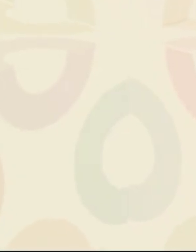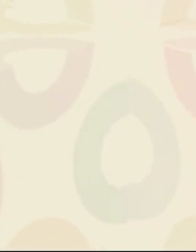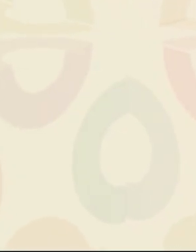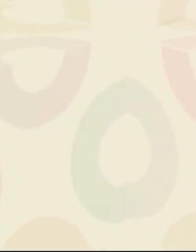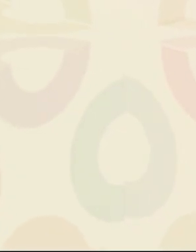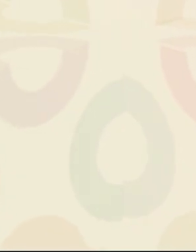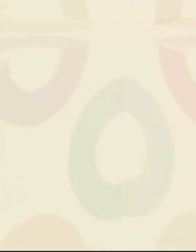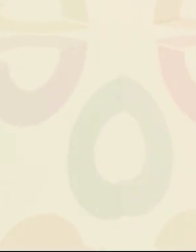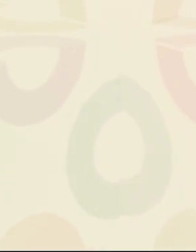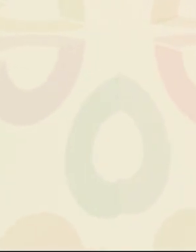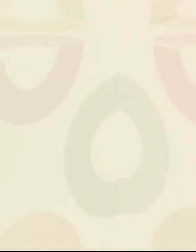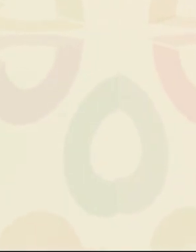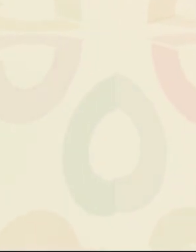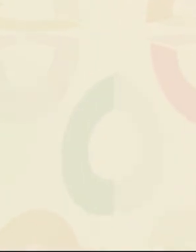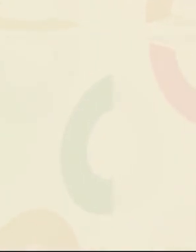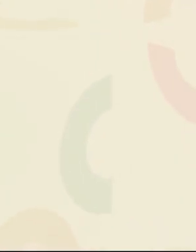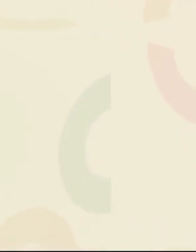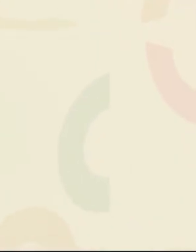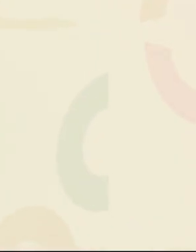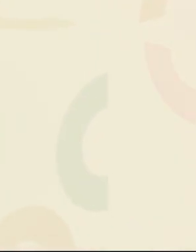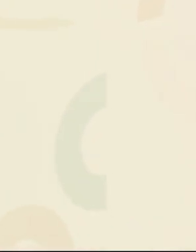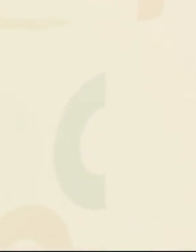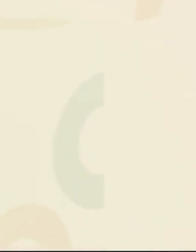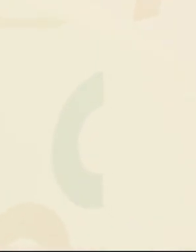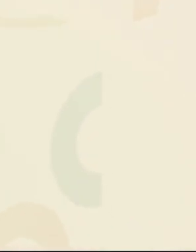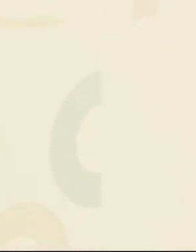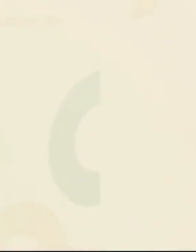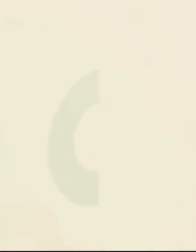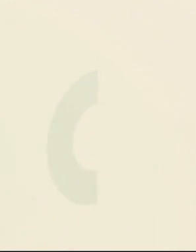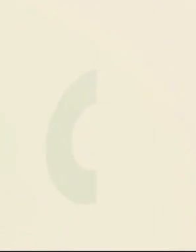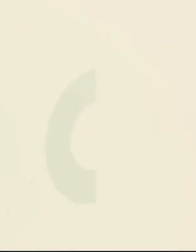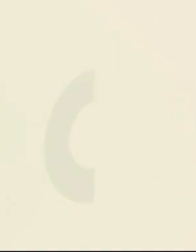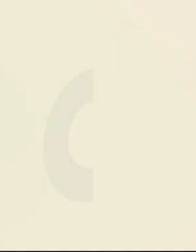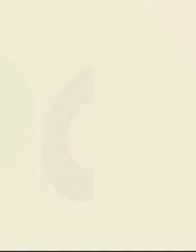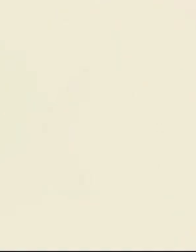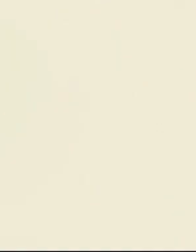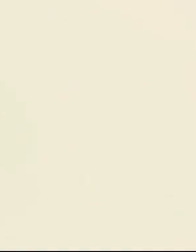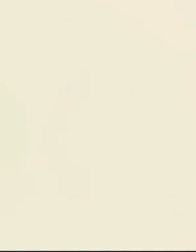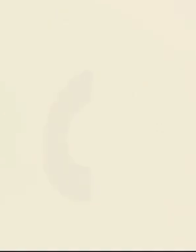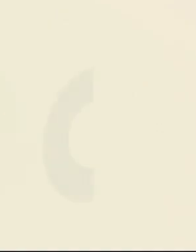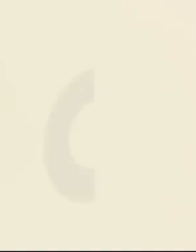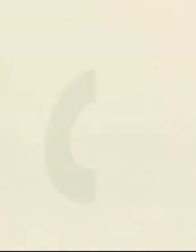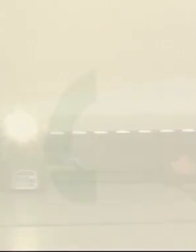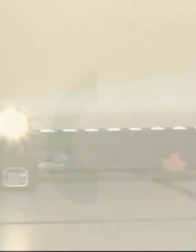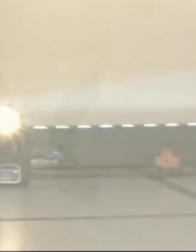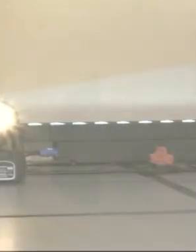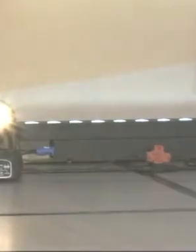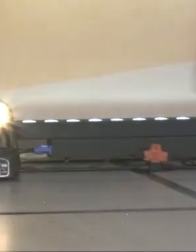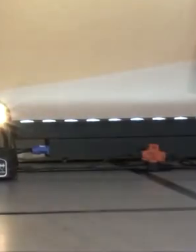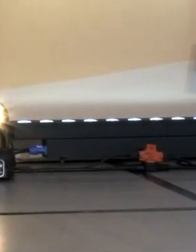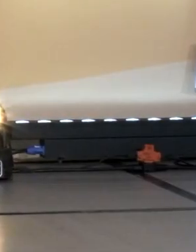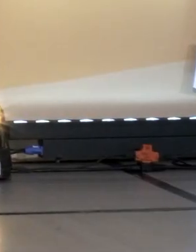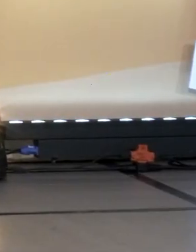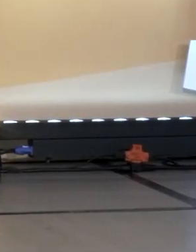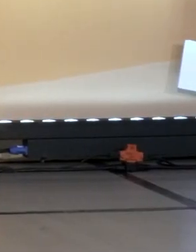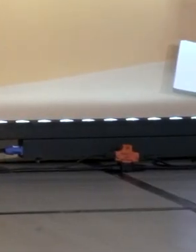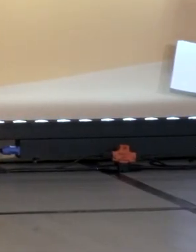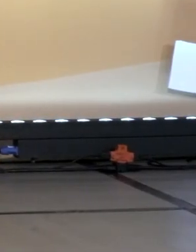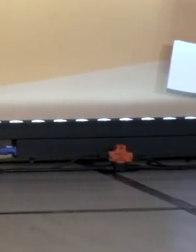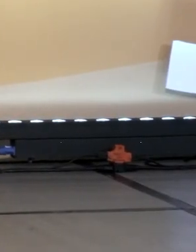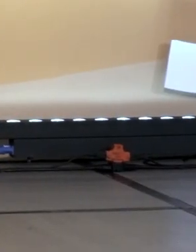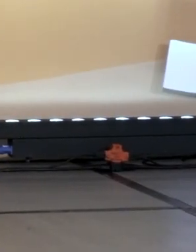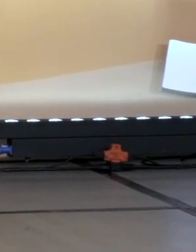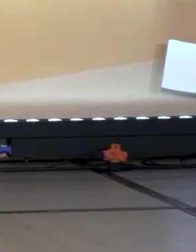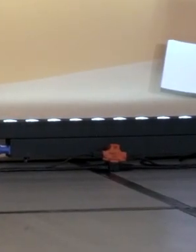preguntas. Tengo 4 minutos. ¿O no? Un par de preguntas, si gustan, y si necesitaríamos que vinieran